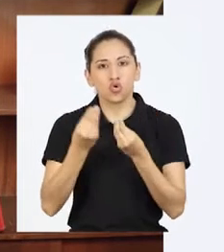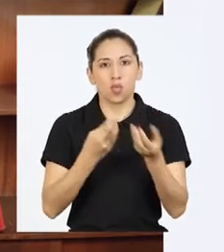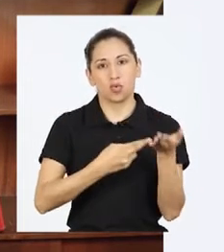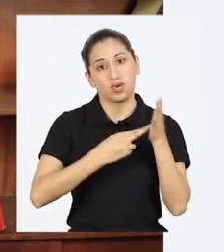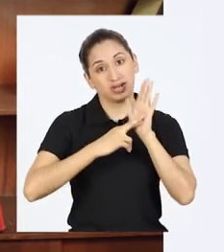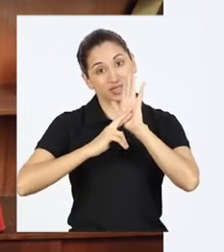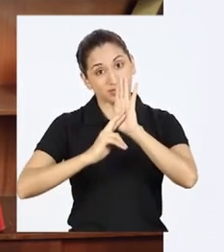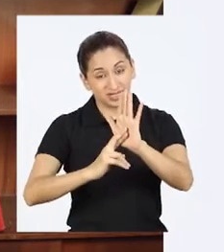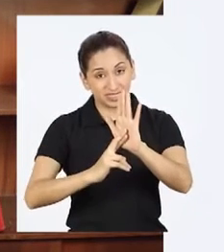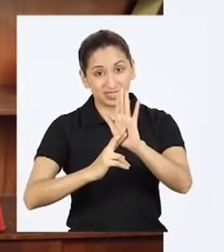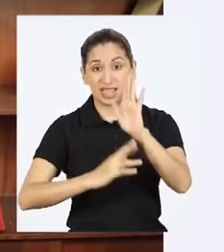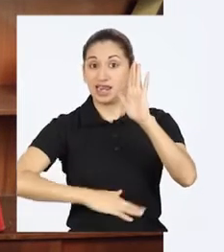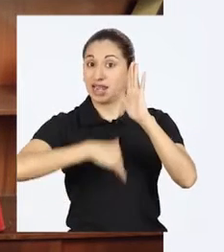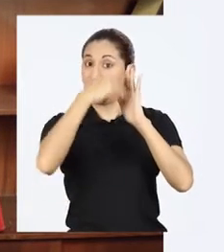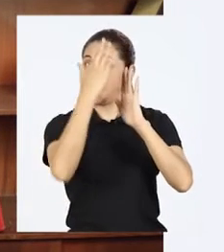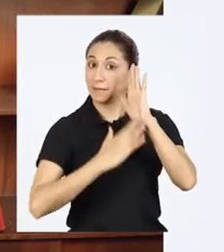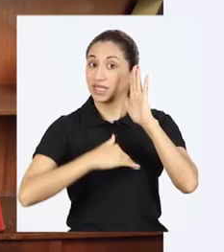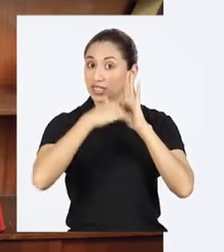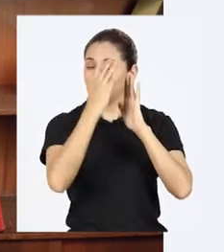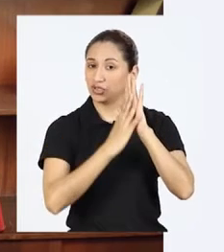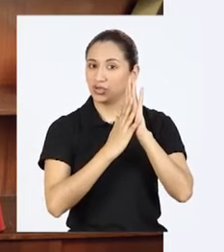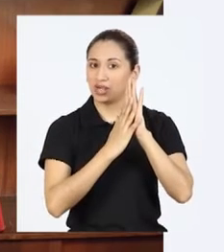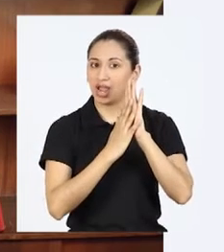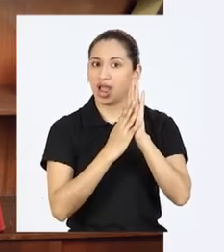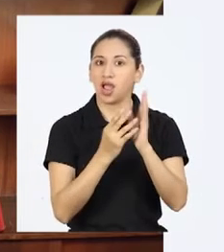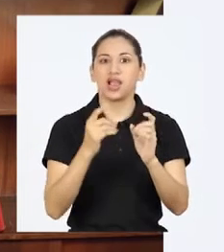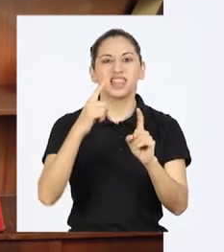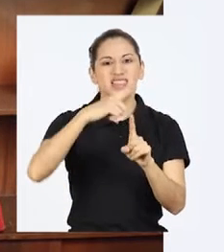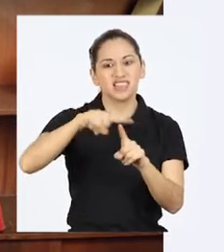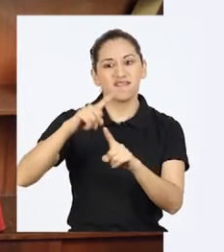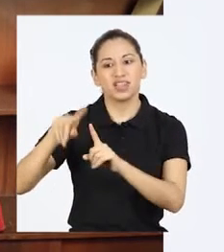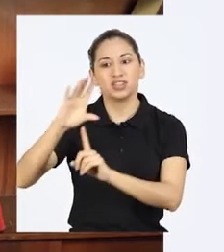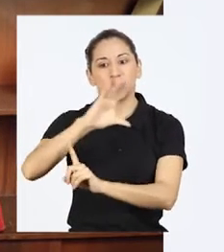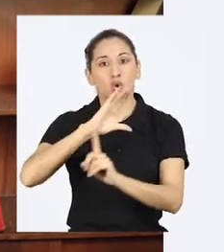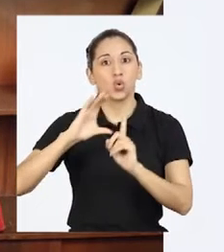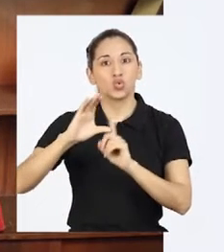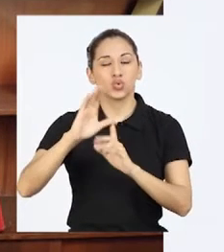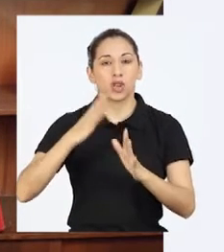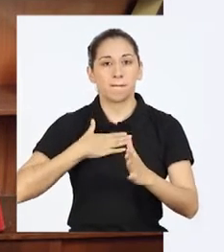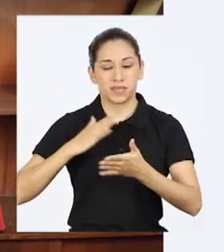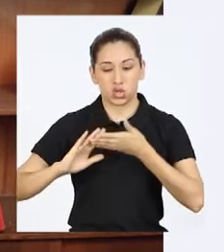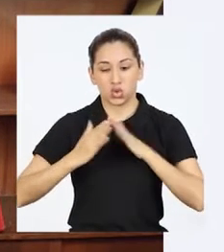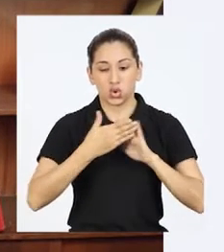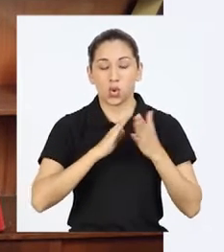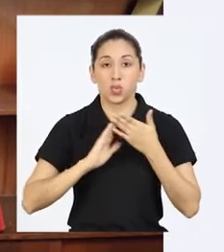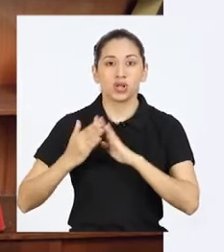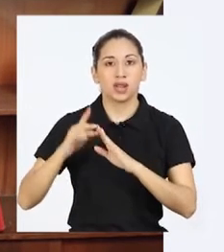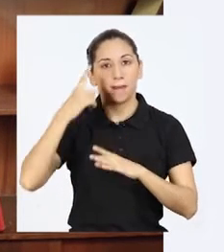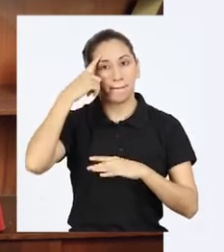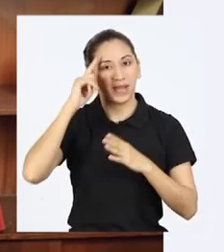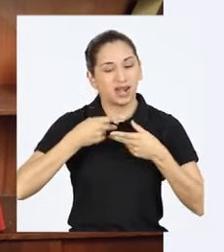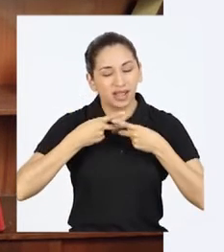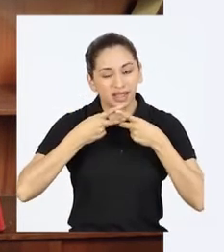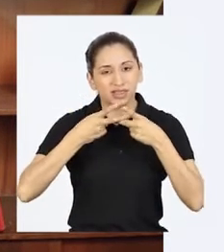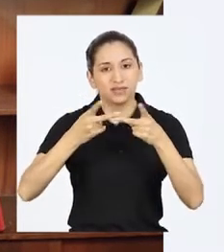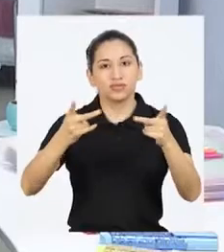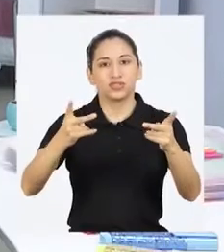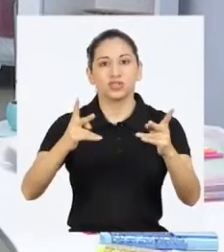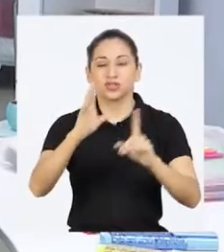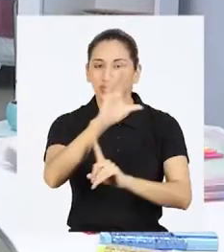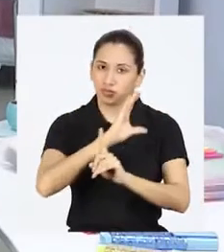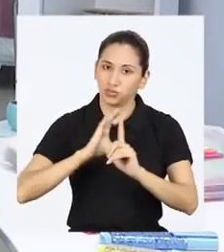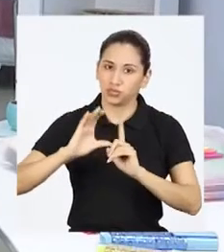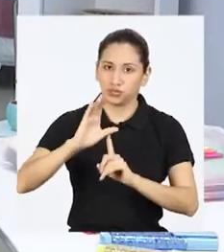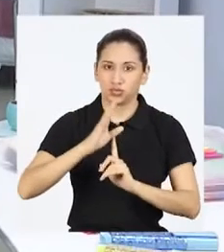representar mediante la pintura las expresiones culturales de mi pueblo para difundir nuestra cultura.